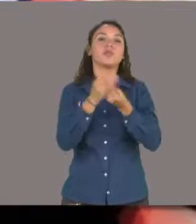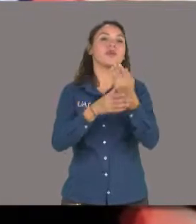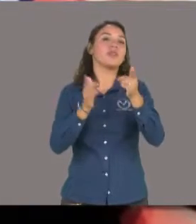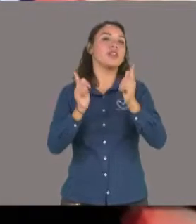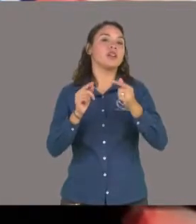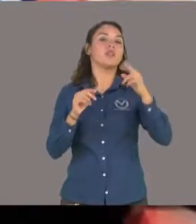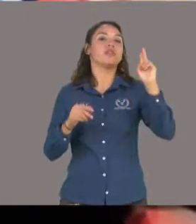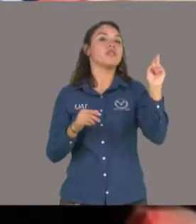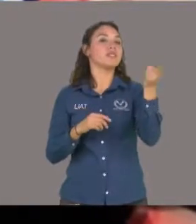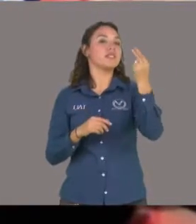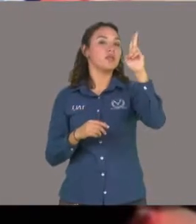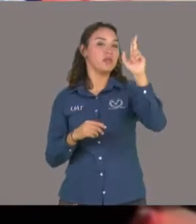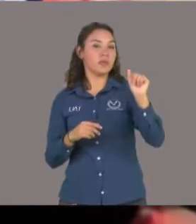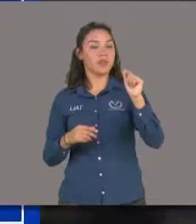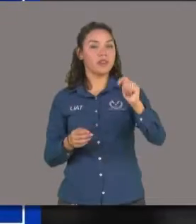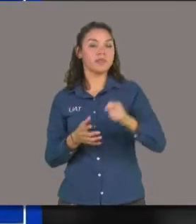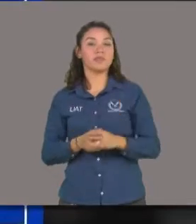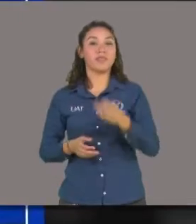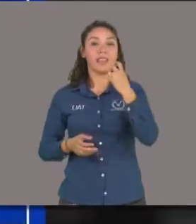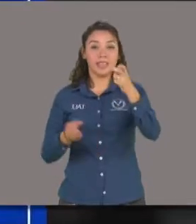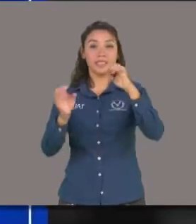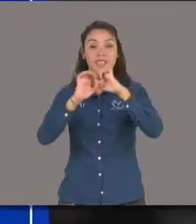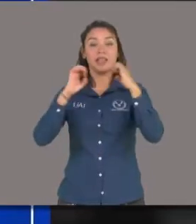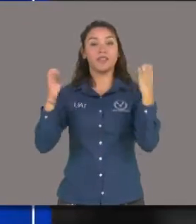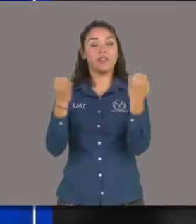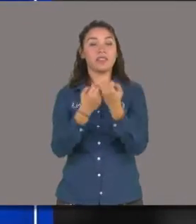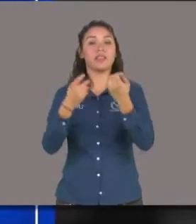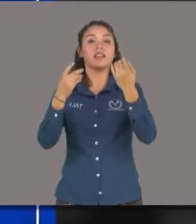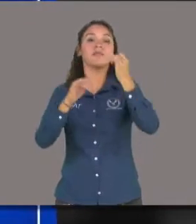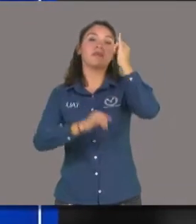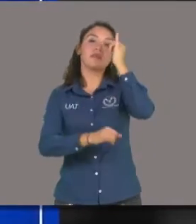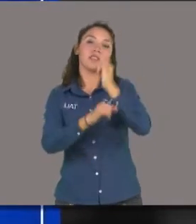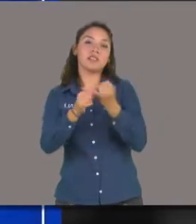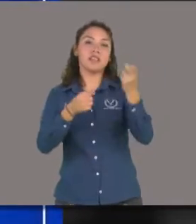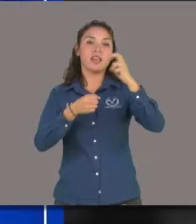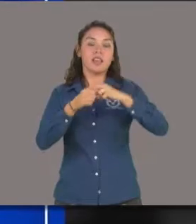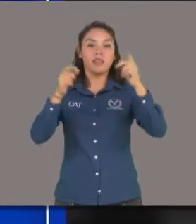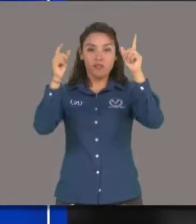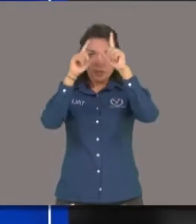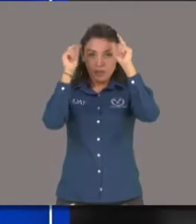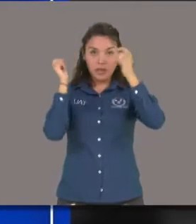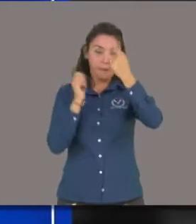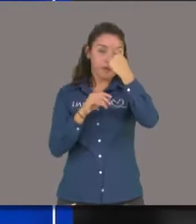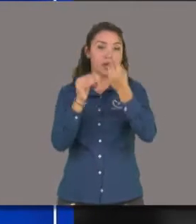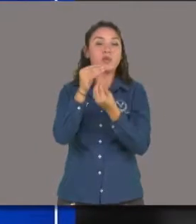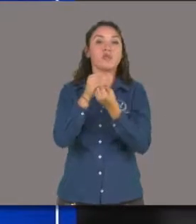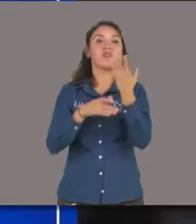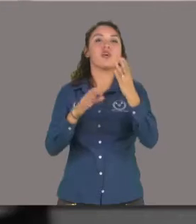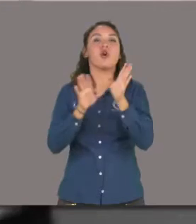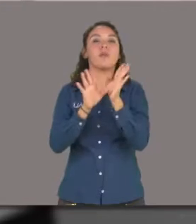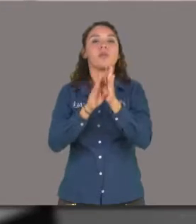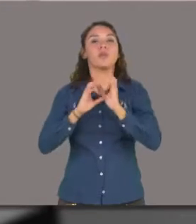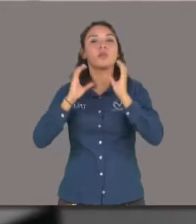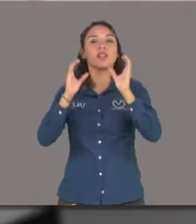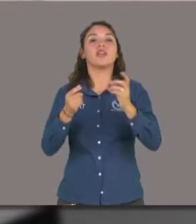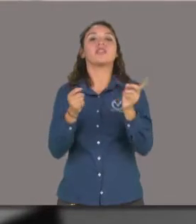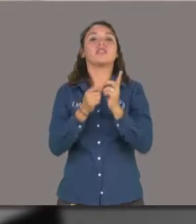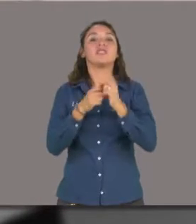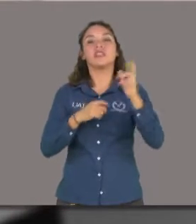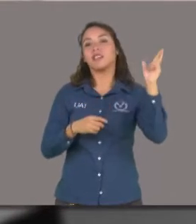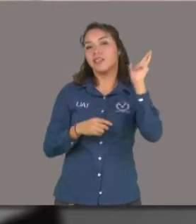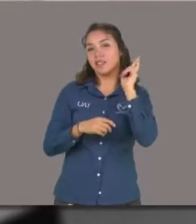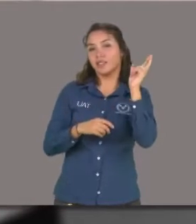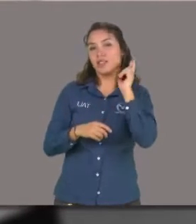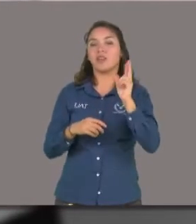de la Universidad Autónoma de Tamaulipas. El evento titulado Investigación en Enfermería hacia una nueva forma de cuidado fue inaugurado